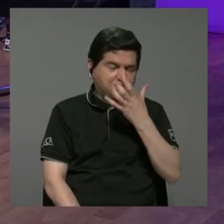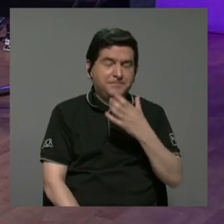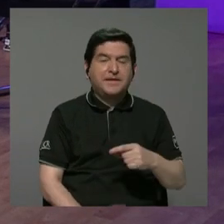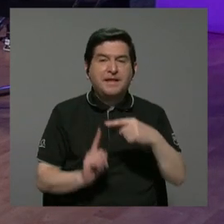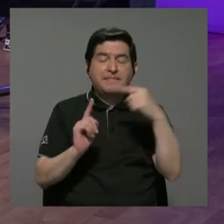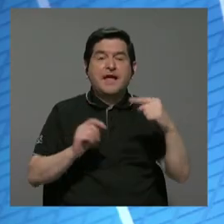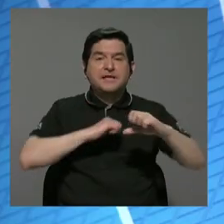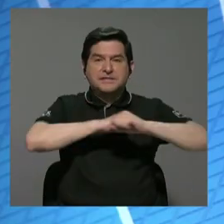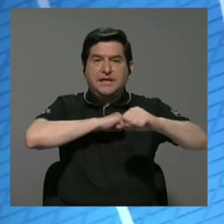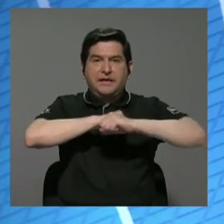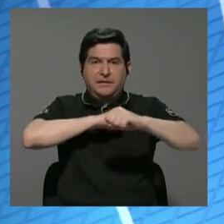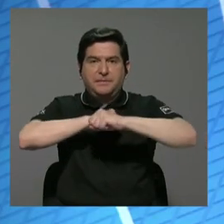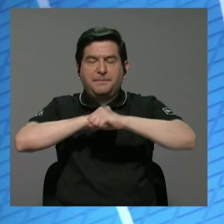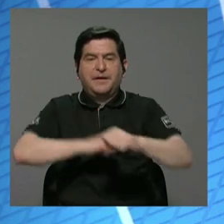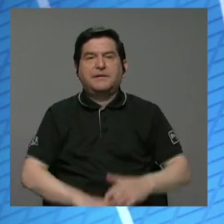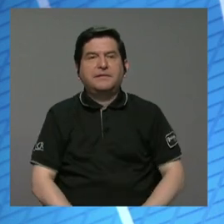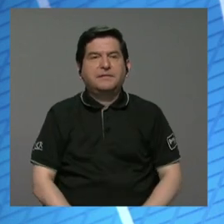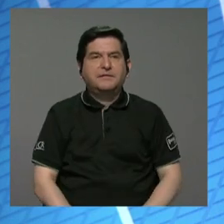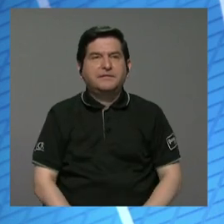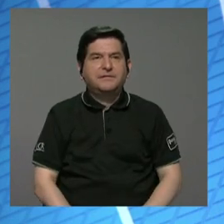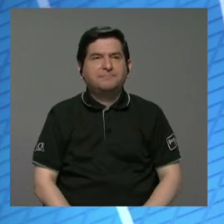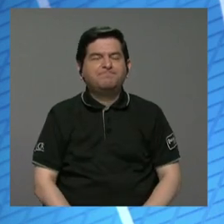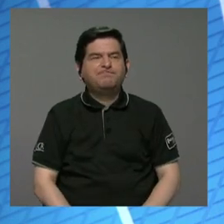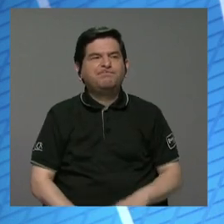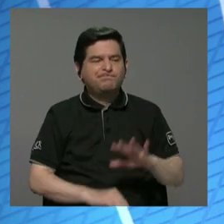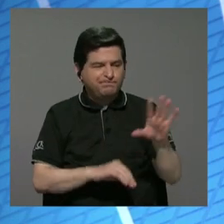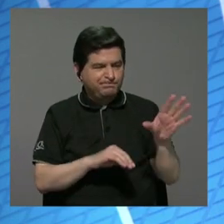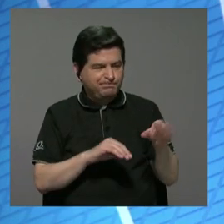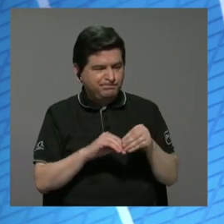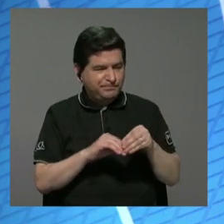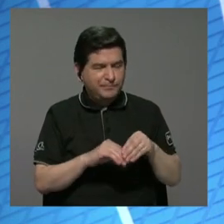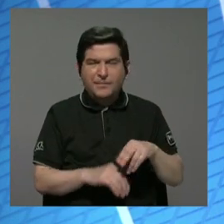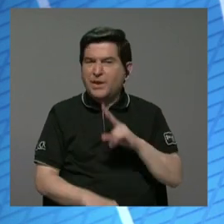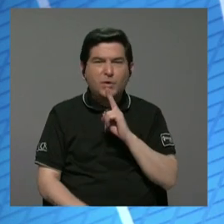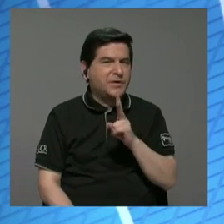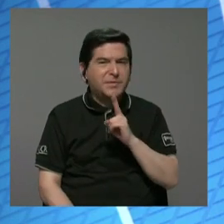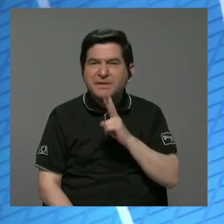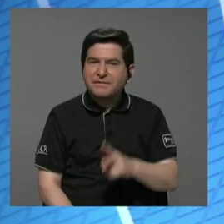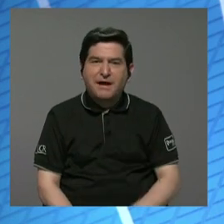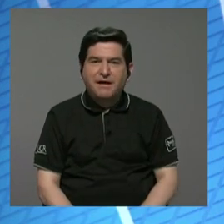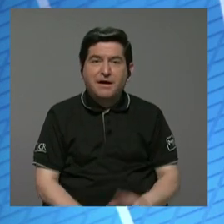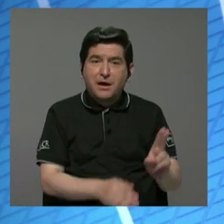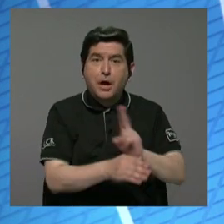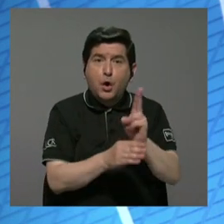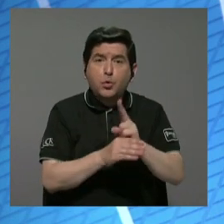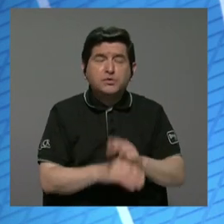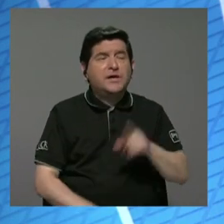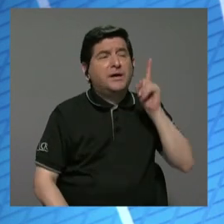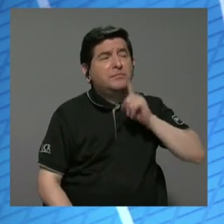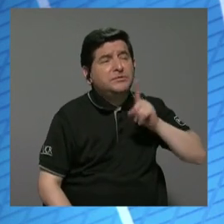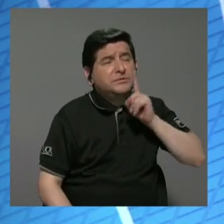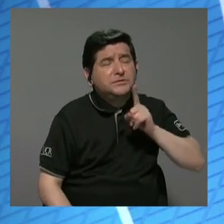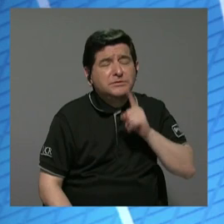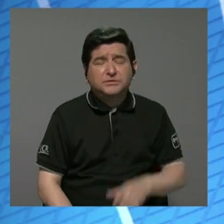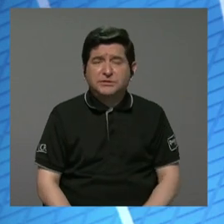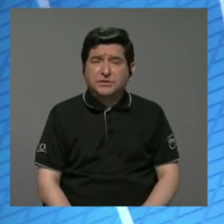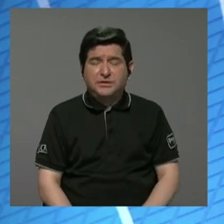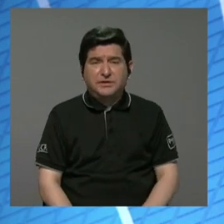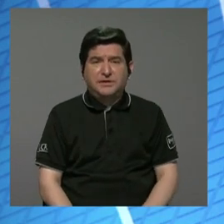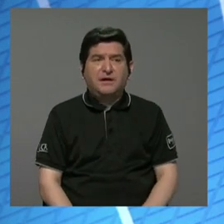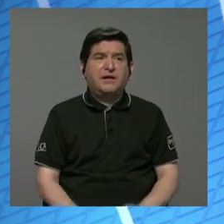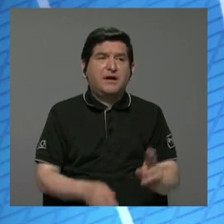en campaña, además que no es real, ¿verdad? Es utilizar un montón de falacias, hipérboles. Es